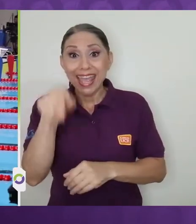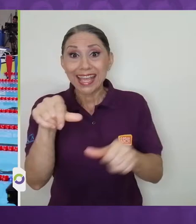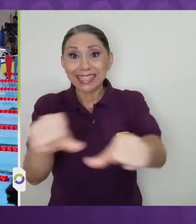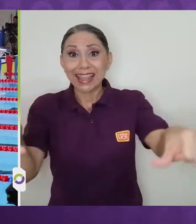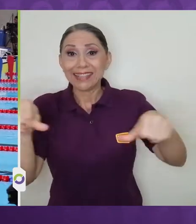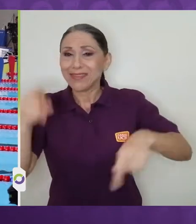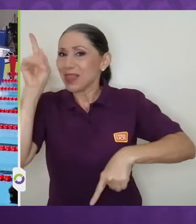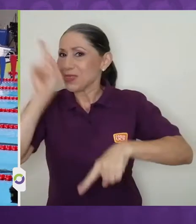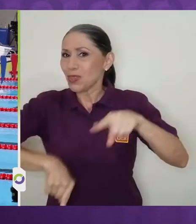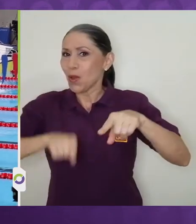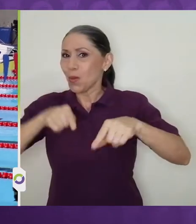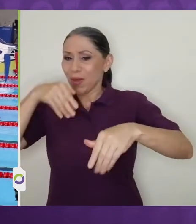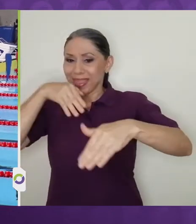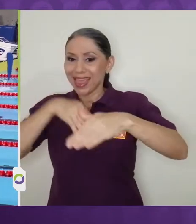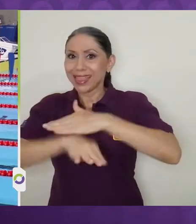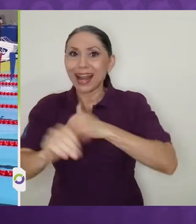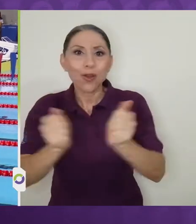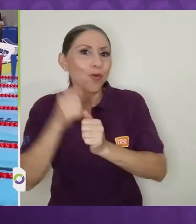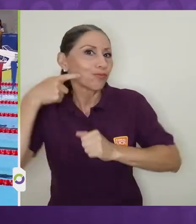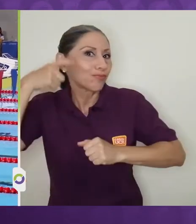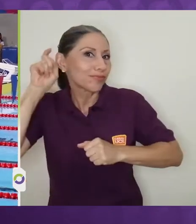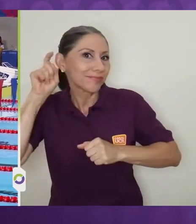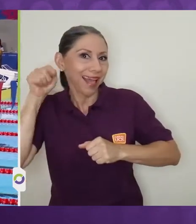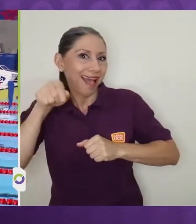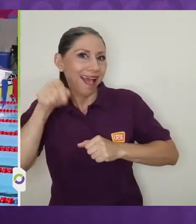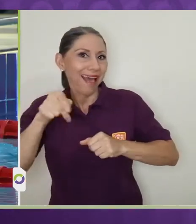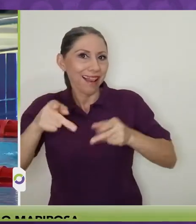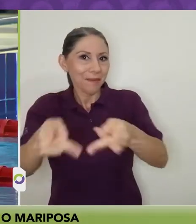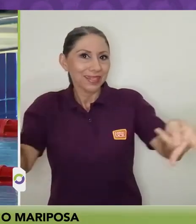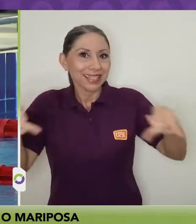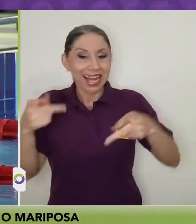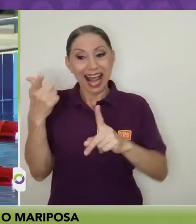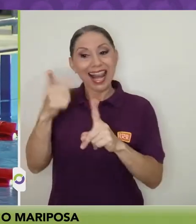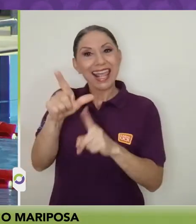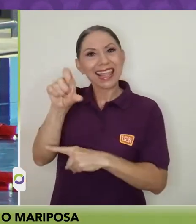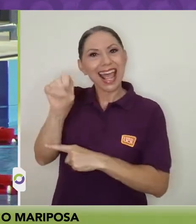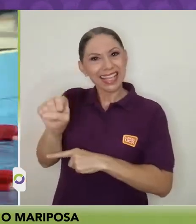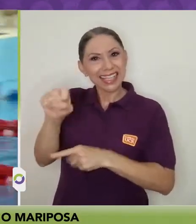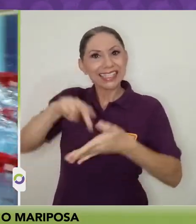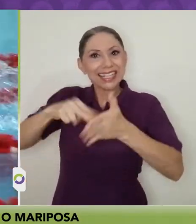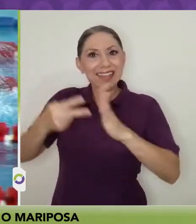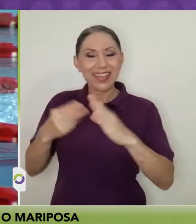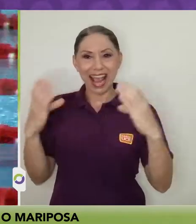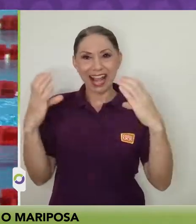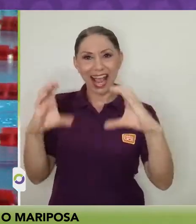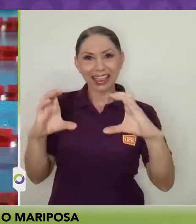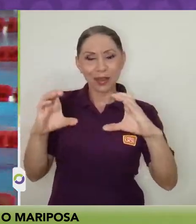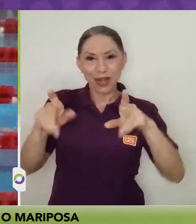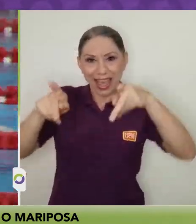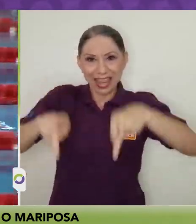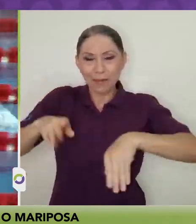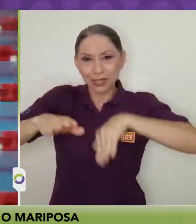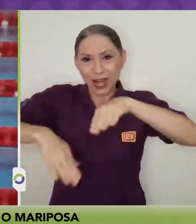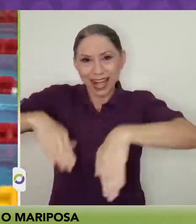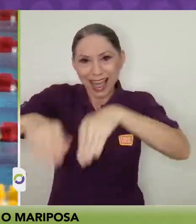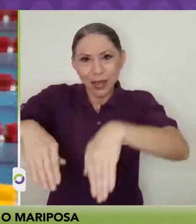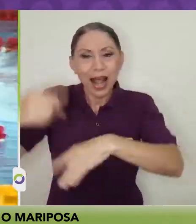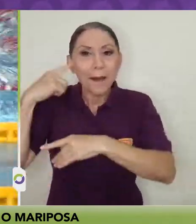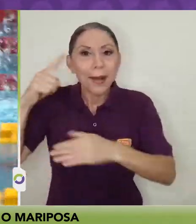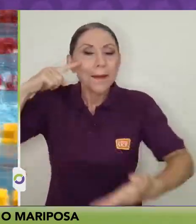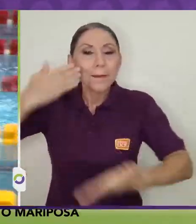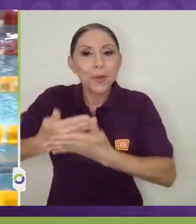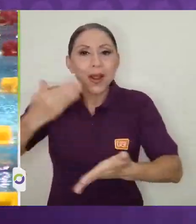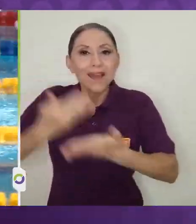esta disciplina no se puede ingresar a la piscina con prótesis. La letra S se refiere a la categoría del nadador o